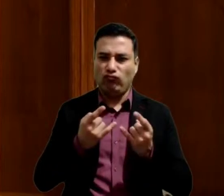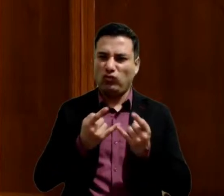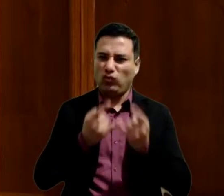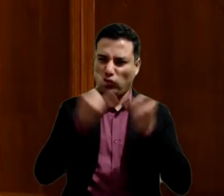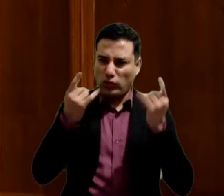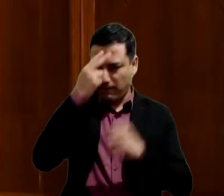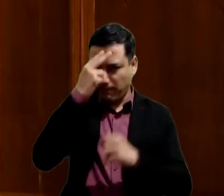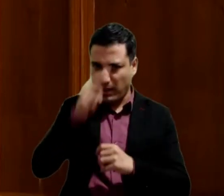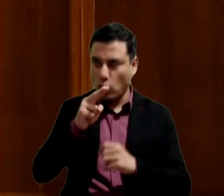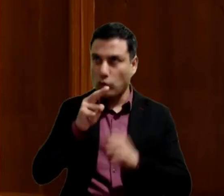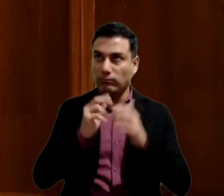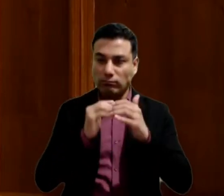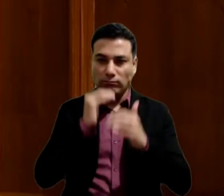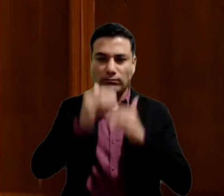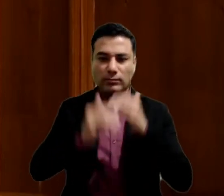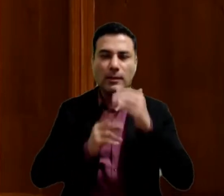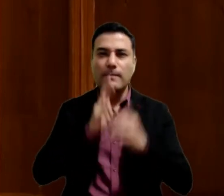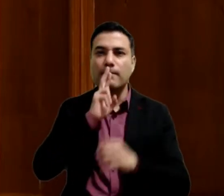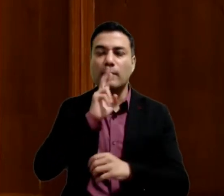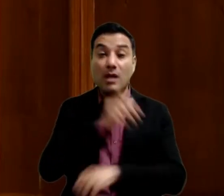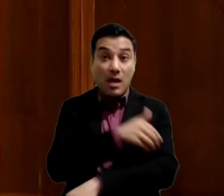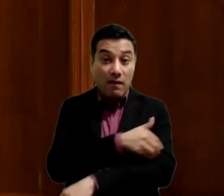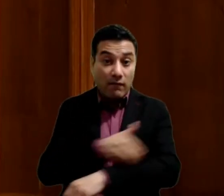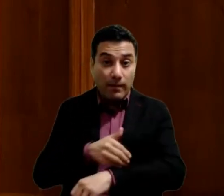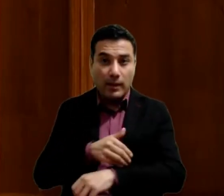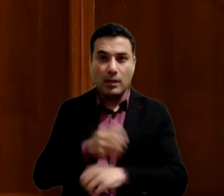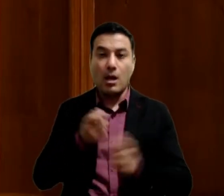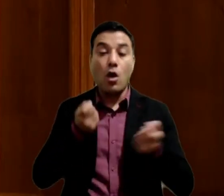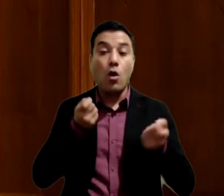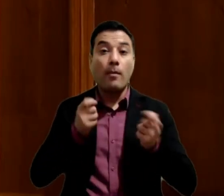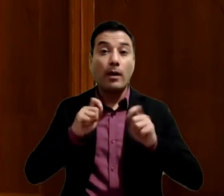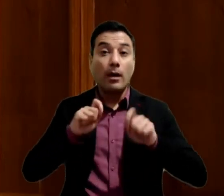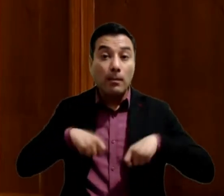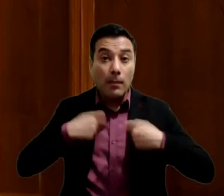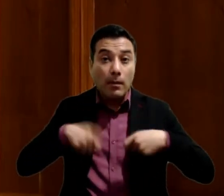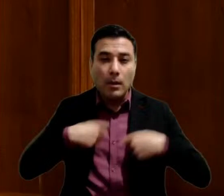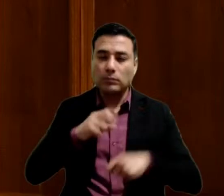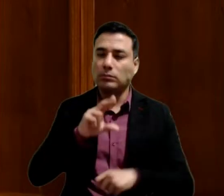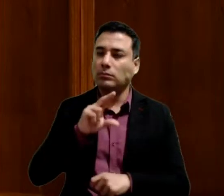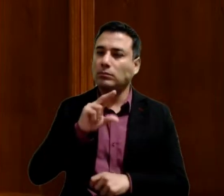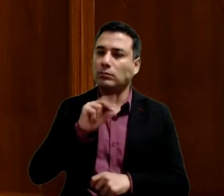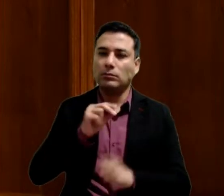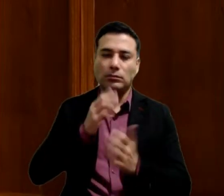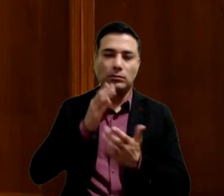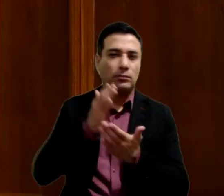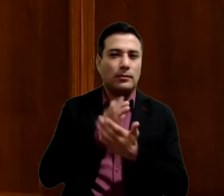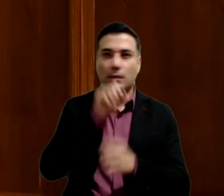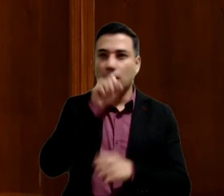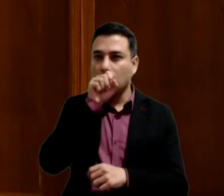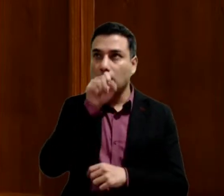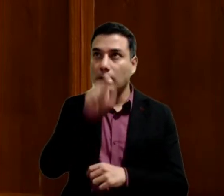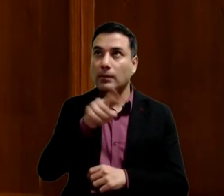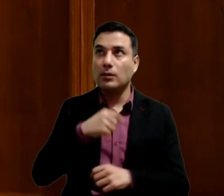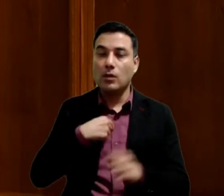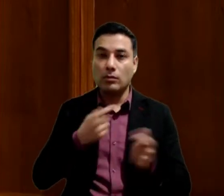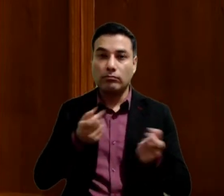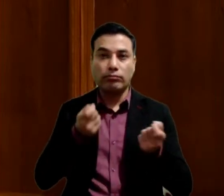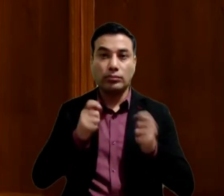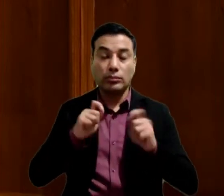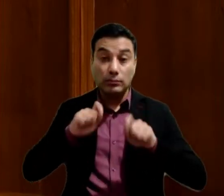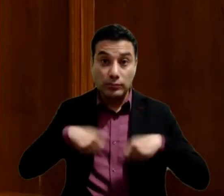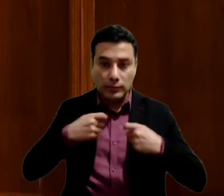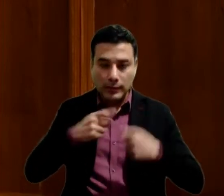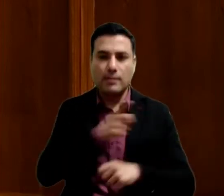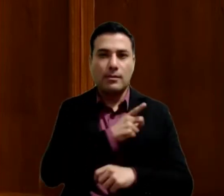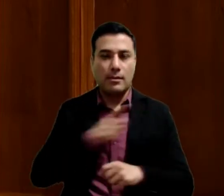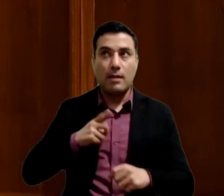que el poder no se perpetúa, el poder no se hereda, El poder se gana con trabajo,